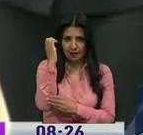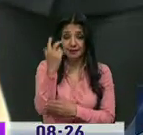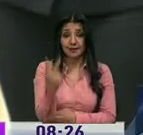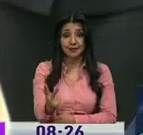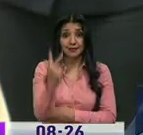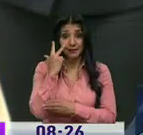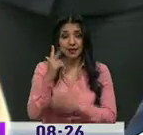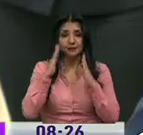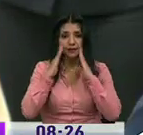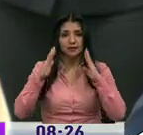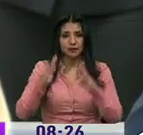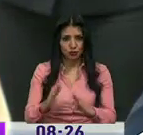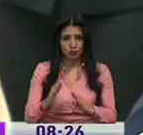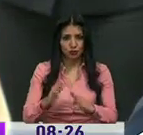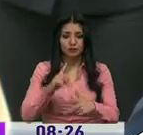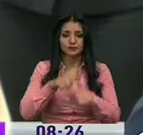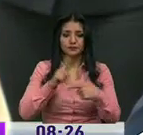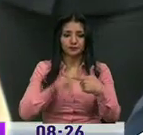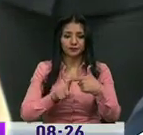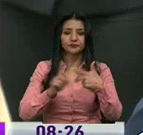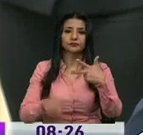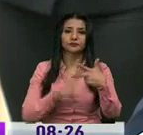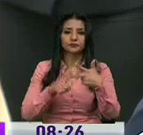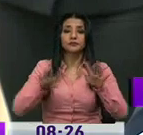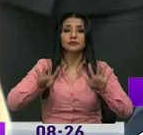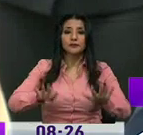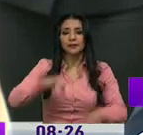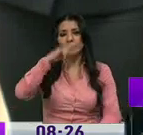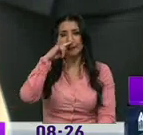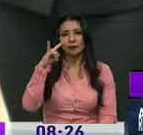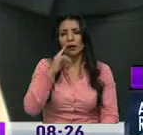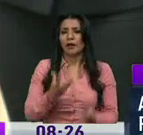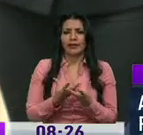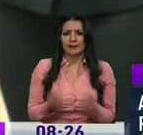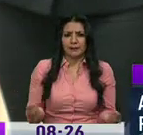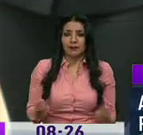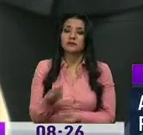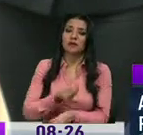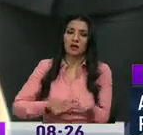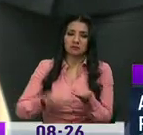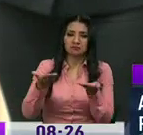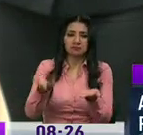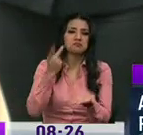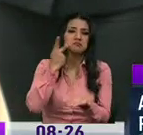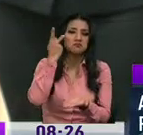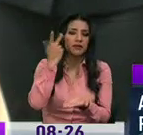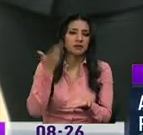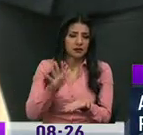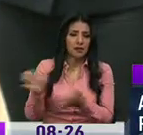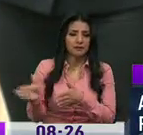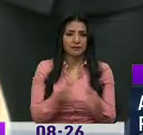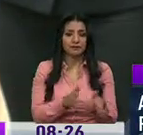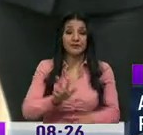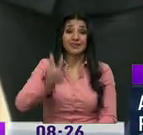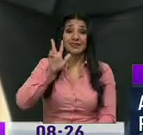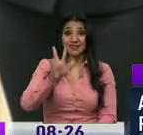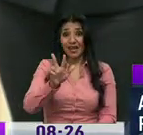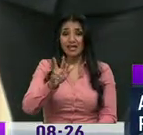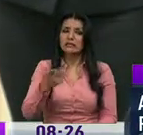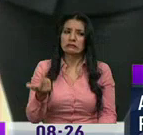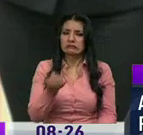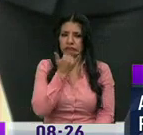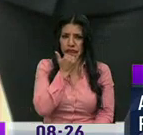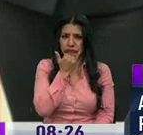primeros auxilios. Hubieron 9 niños extraviados que fueron entregados a sus padres. Se atendió 3 violencias